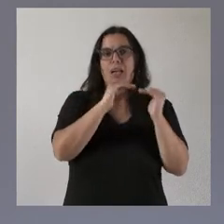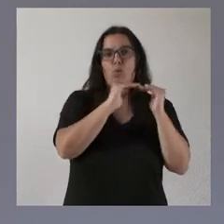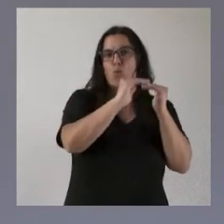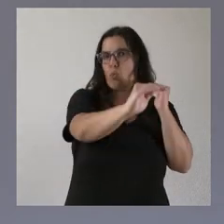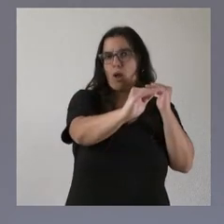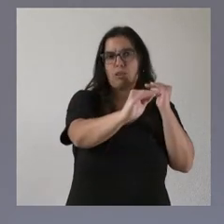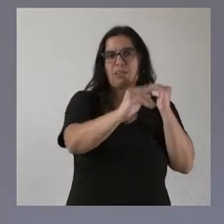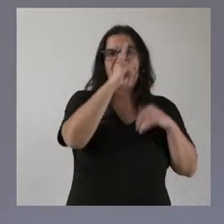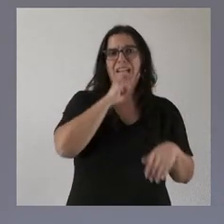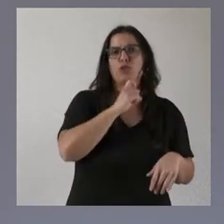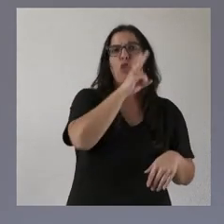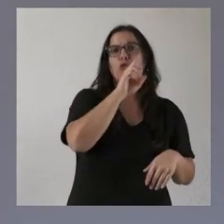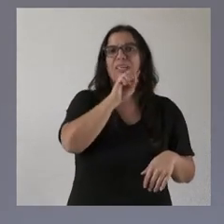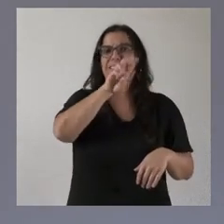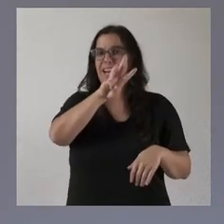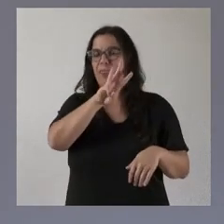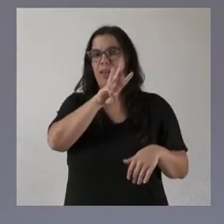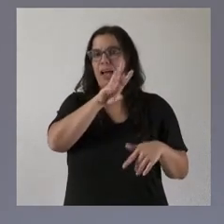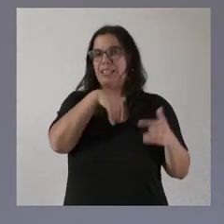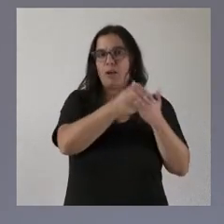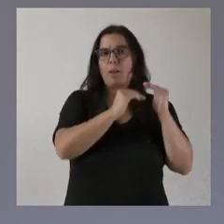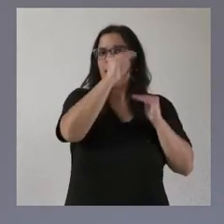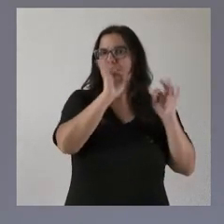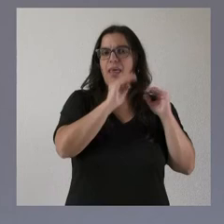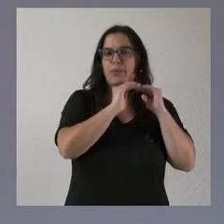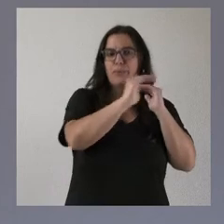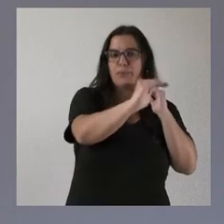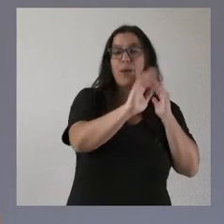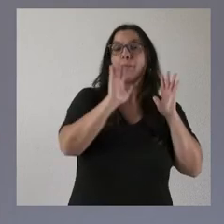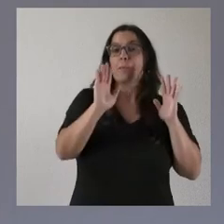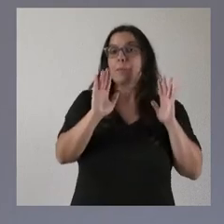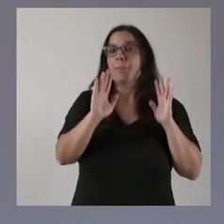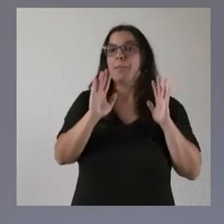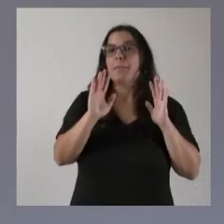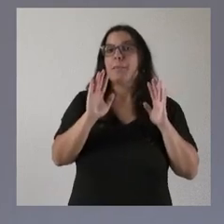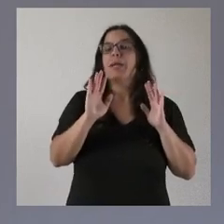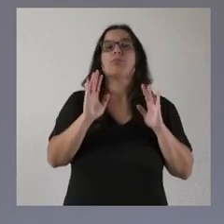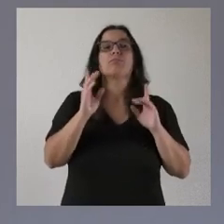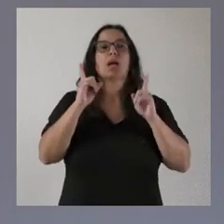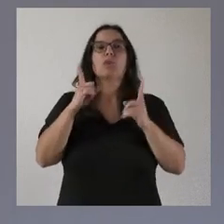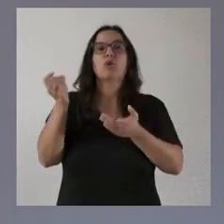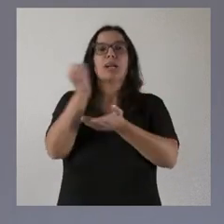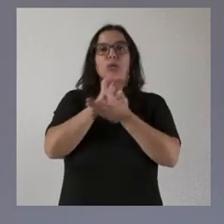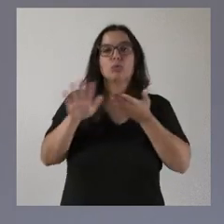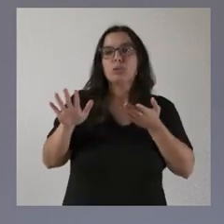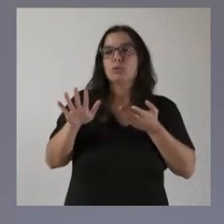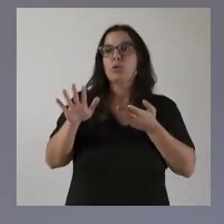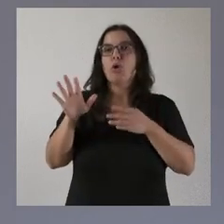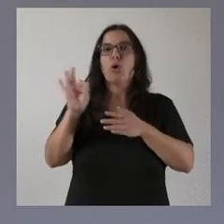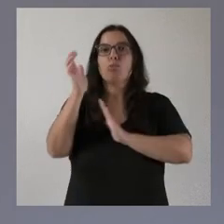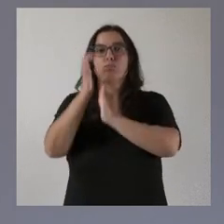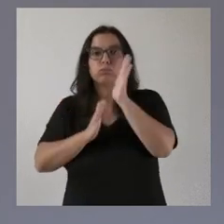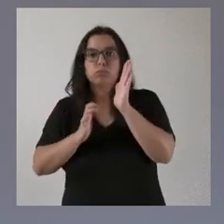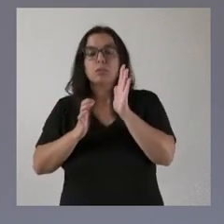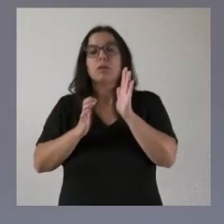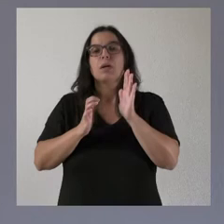desde el año 2013 pero sin ser aumentado aquellos supuestos de gratuidad o de bonificaciones para personas